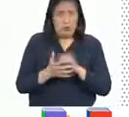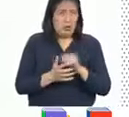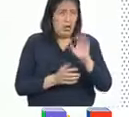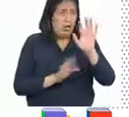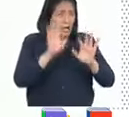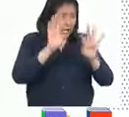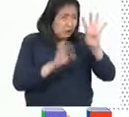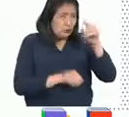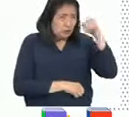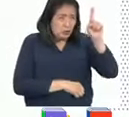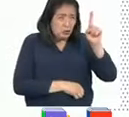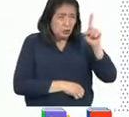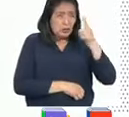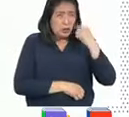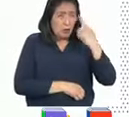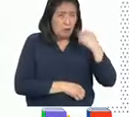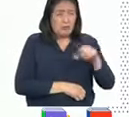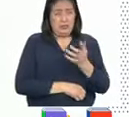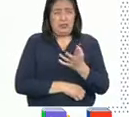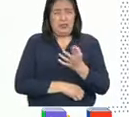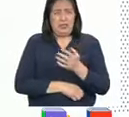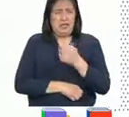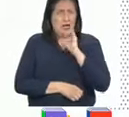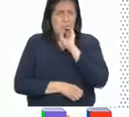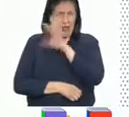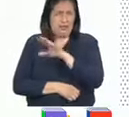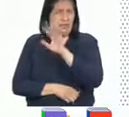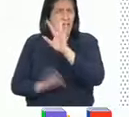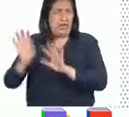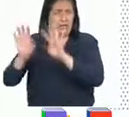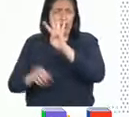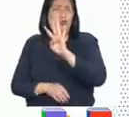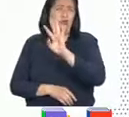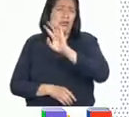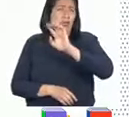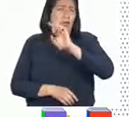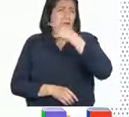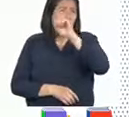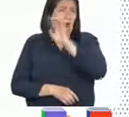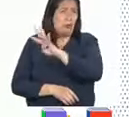hay 14 millones de varones en lugar de